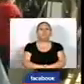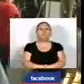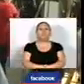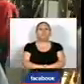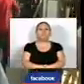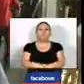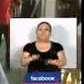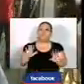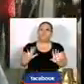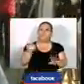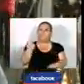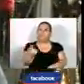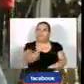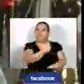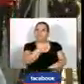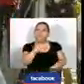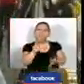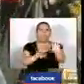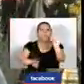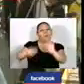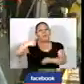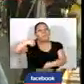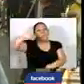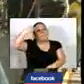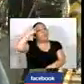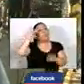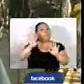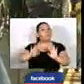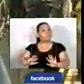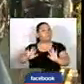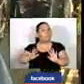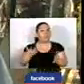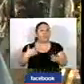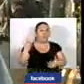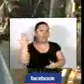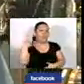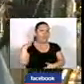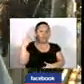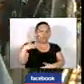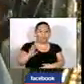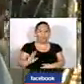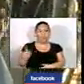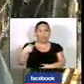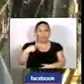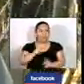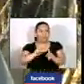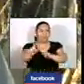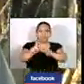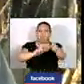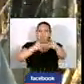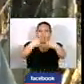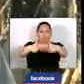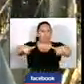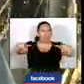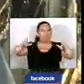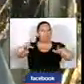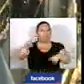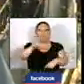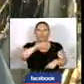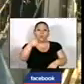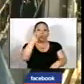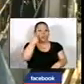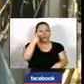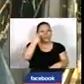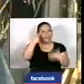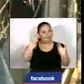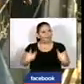Pues la gente quizá en alguna medida se ha confiado, nos hemos acostumbrado nuevamente a transitar con libertad, a no utilizar las medidas de